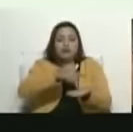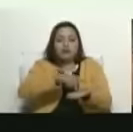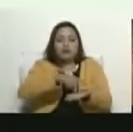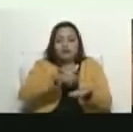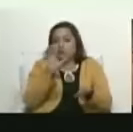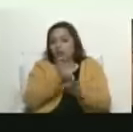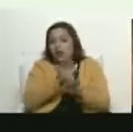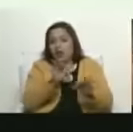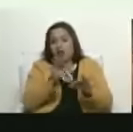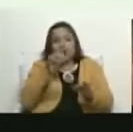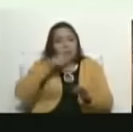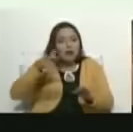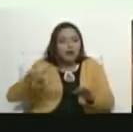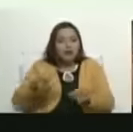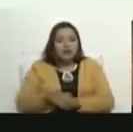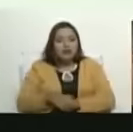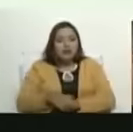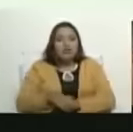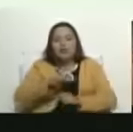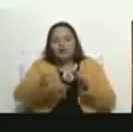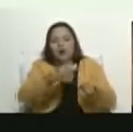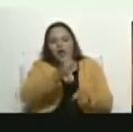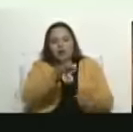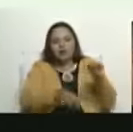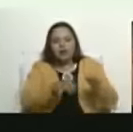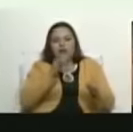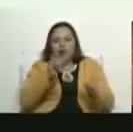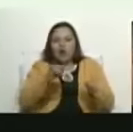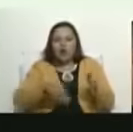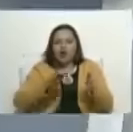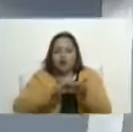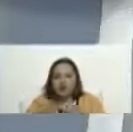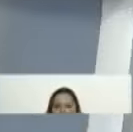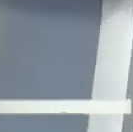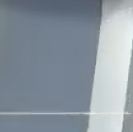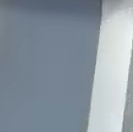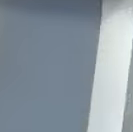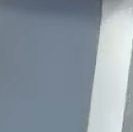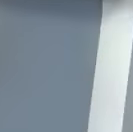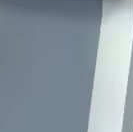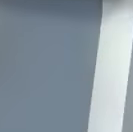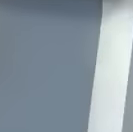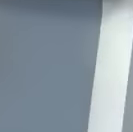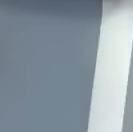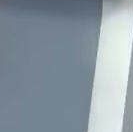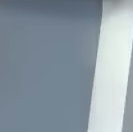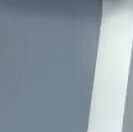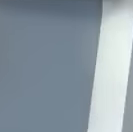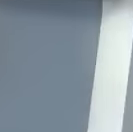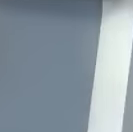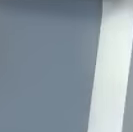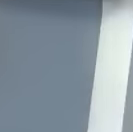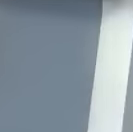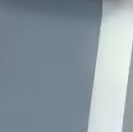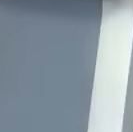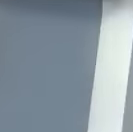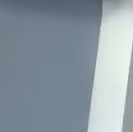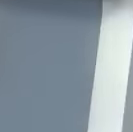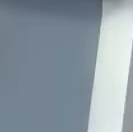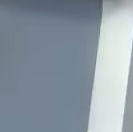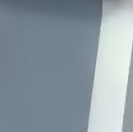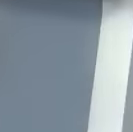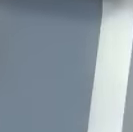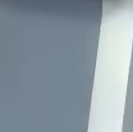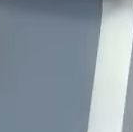pueblo patriótico los juzgará. Es la información y con ella retornamos. Adelante. Allí tenían detalles de la acostumbrada rueda de prensa del